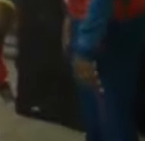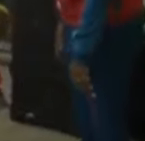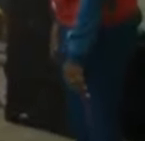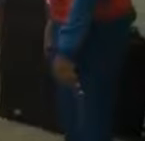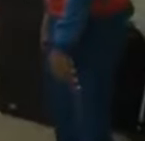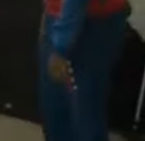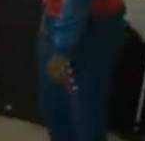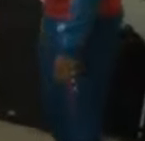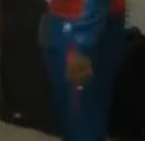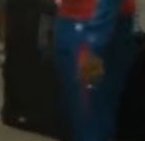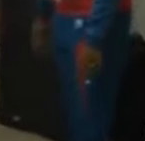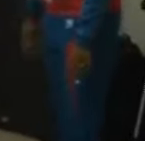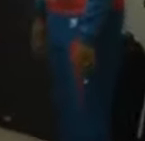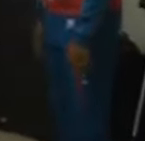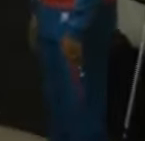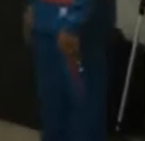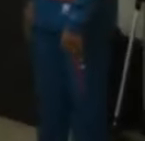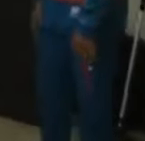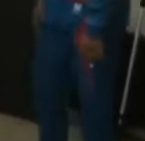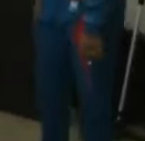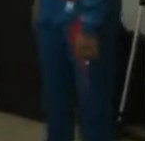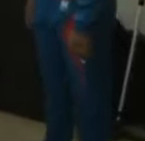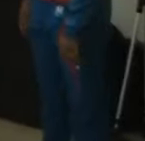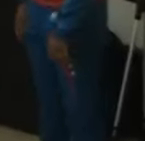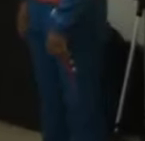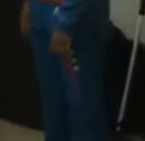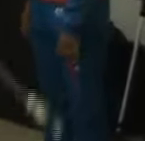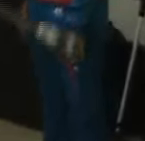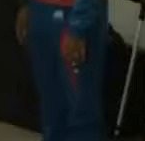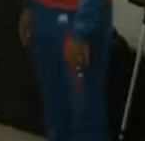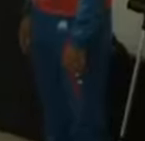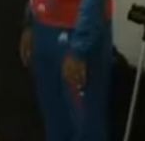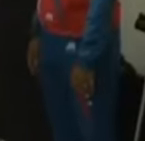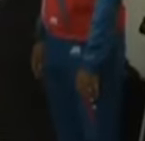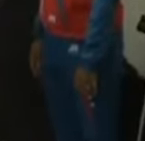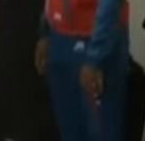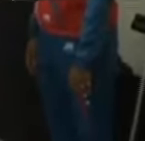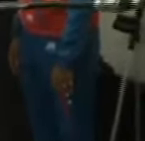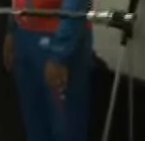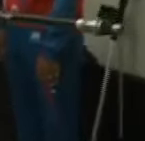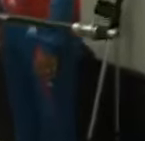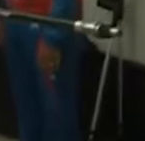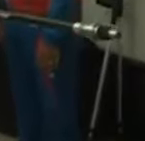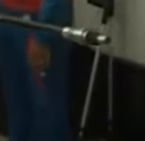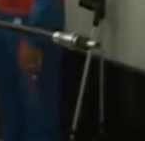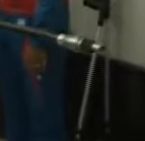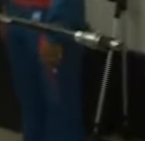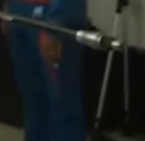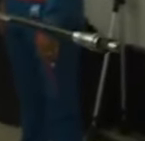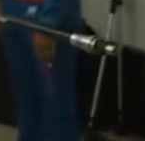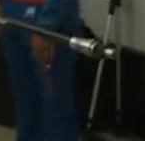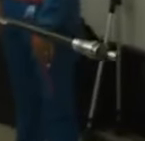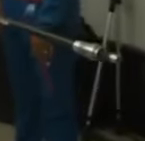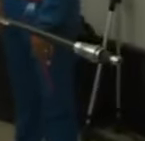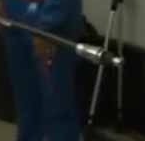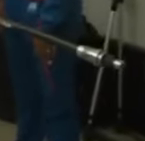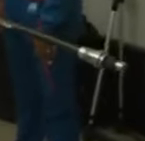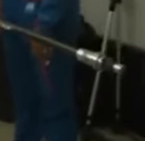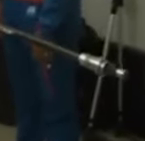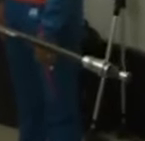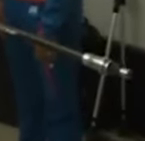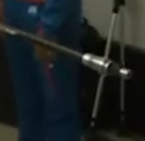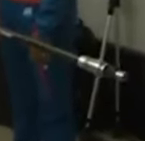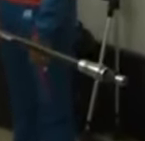saludar nuevamente a los invitados de honor del día de hoy dentro de este Palacio